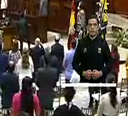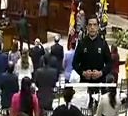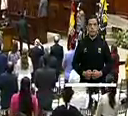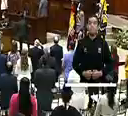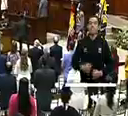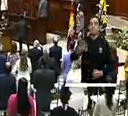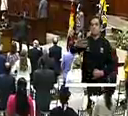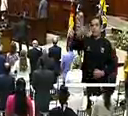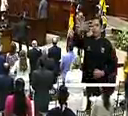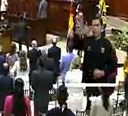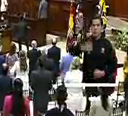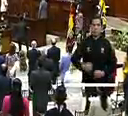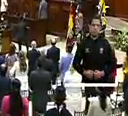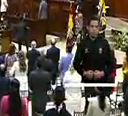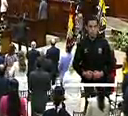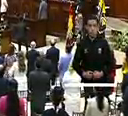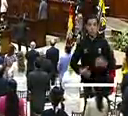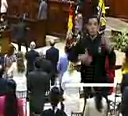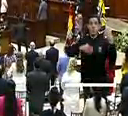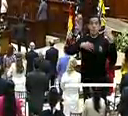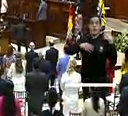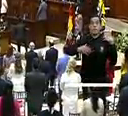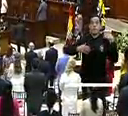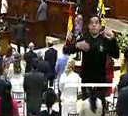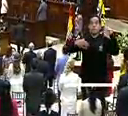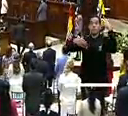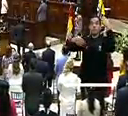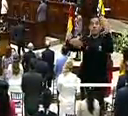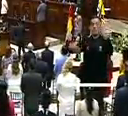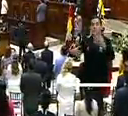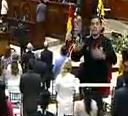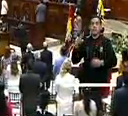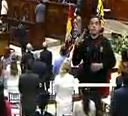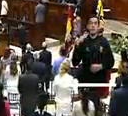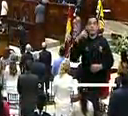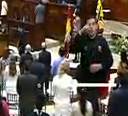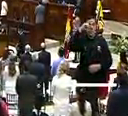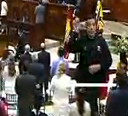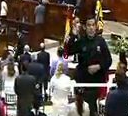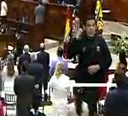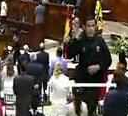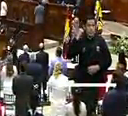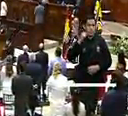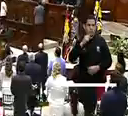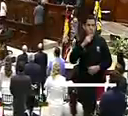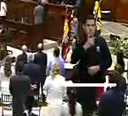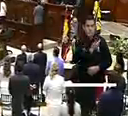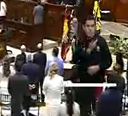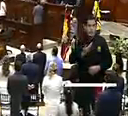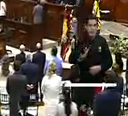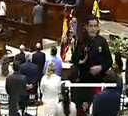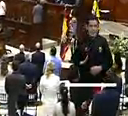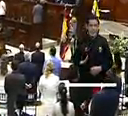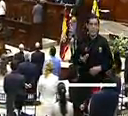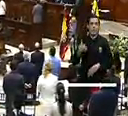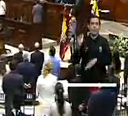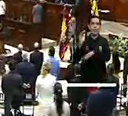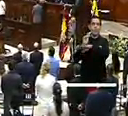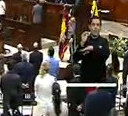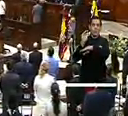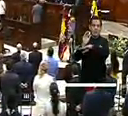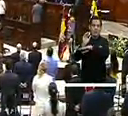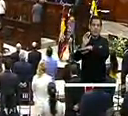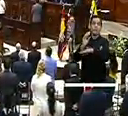Quinto, imposición de la banda presidencial al señor Guillermo Lazo Mendoza, presidente constitucional de la República